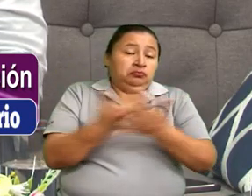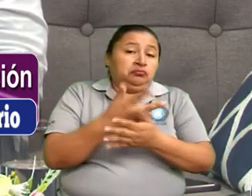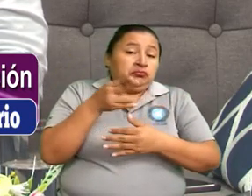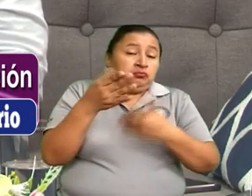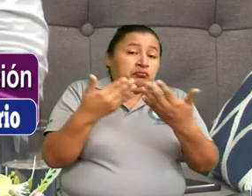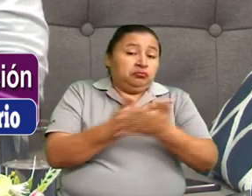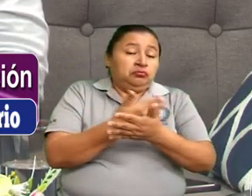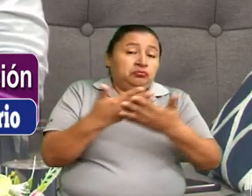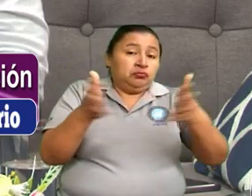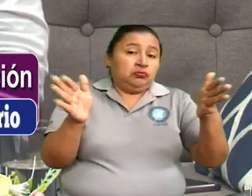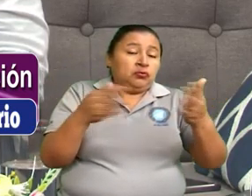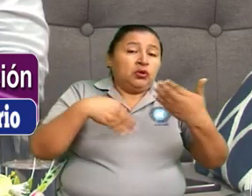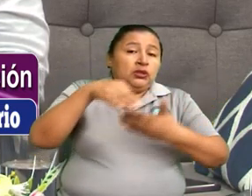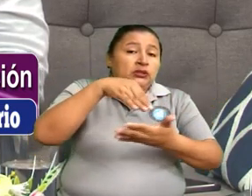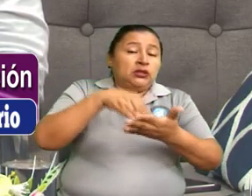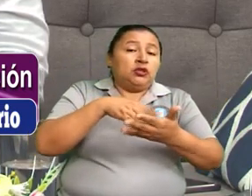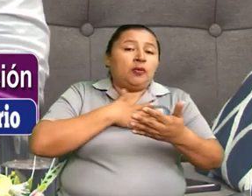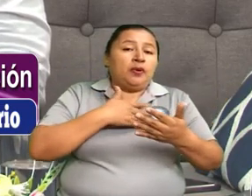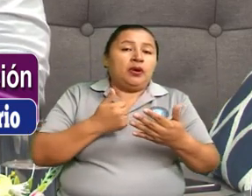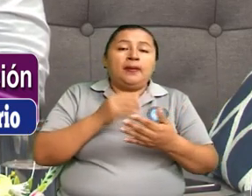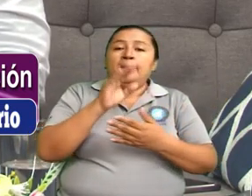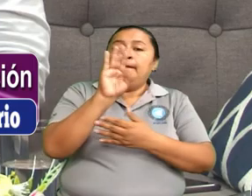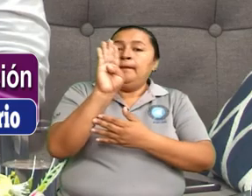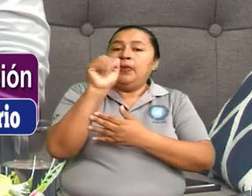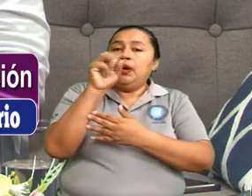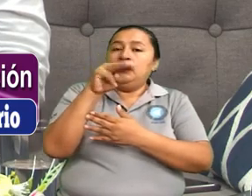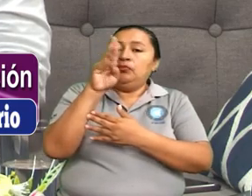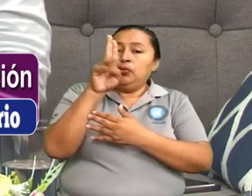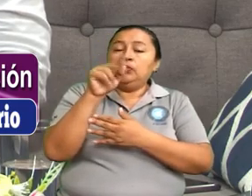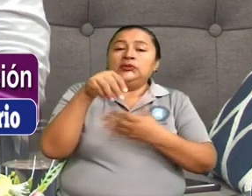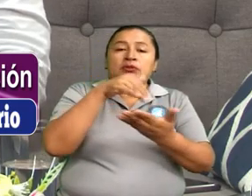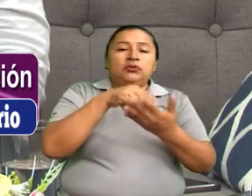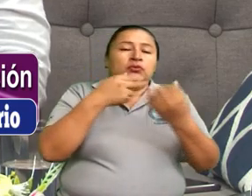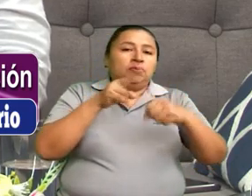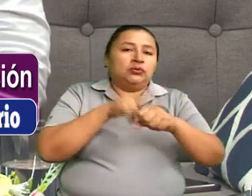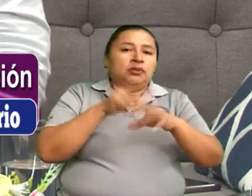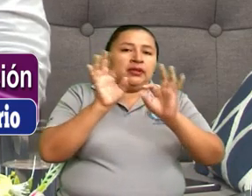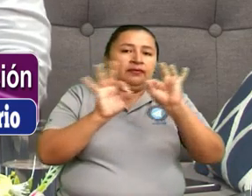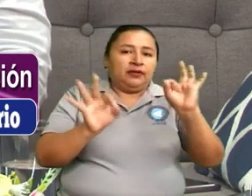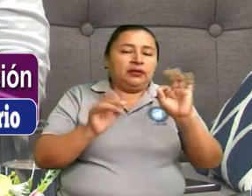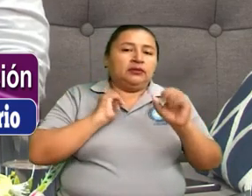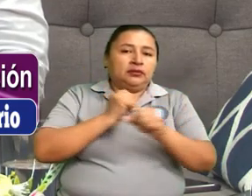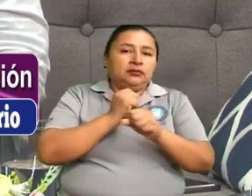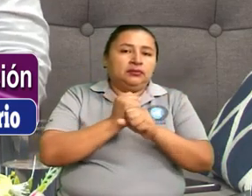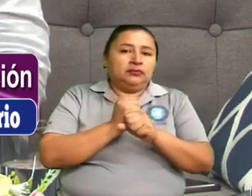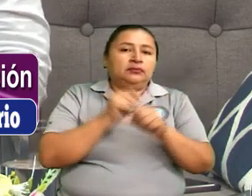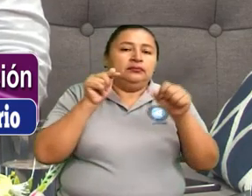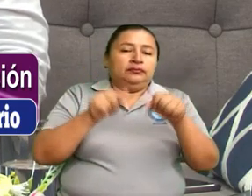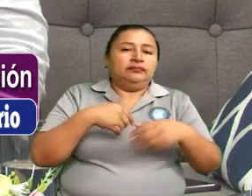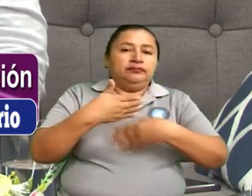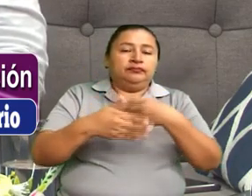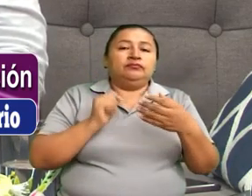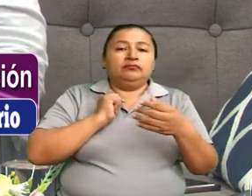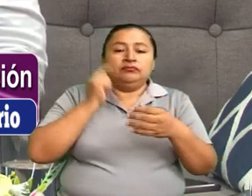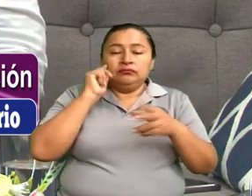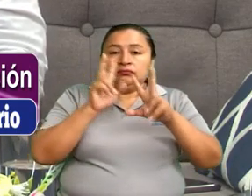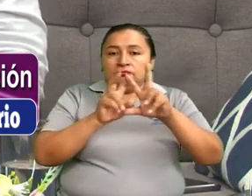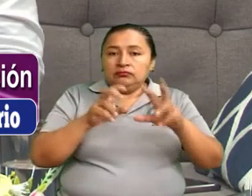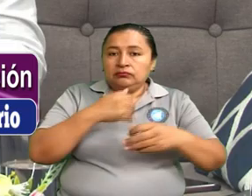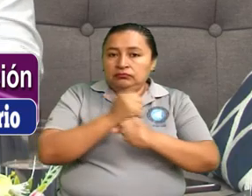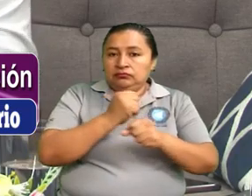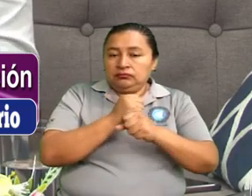del Centro Nacional de Exhibición de Bambú en el Parque Nacional de Ferias. Este domingo estaremos ahí graduando una cantidad de protagonistas